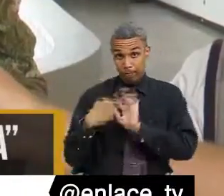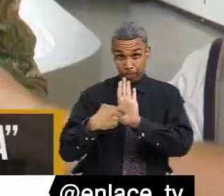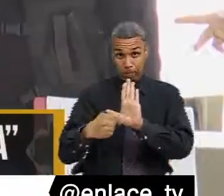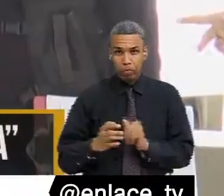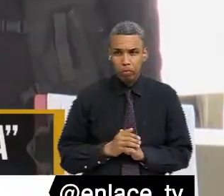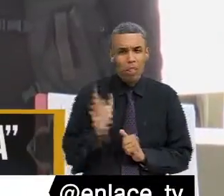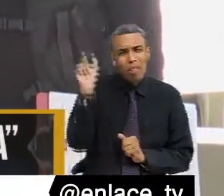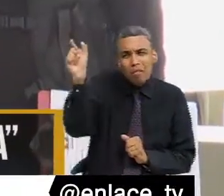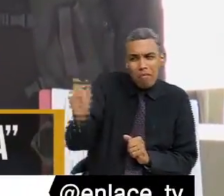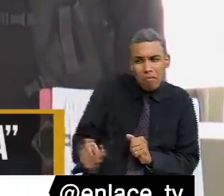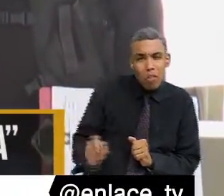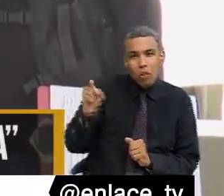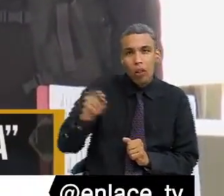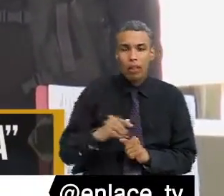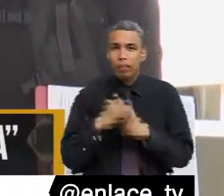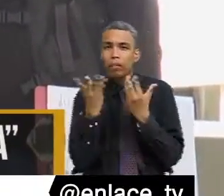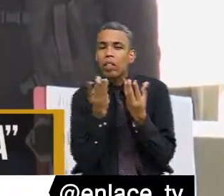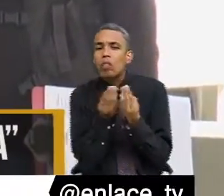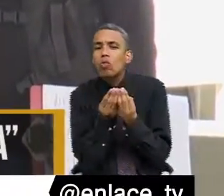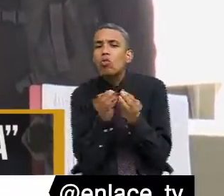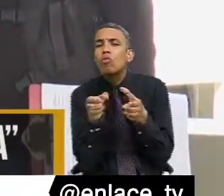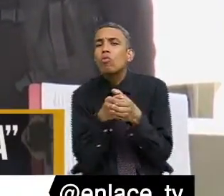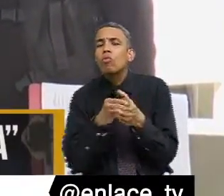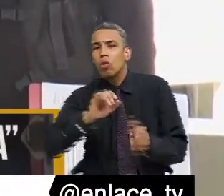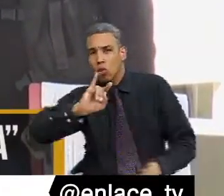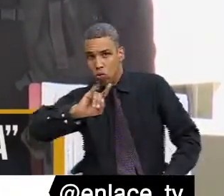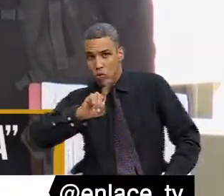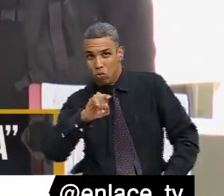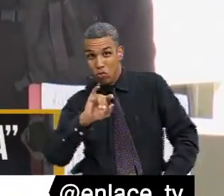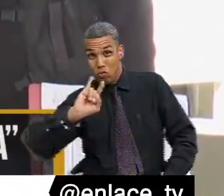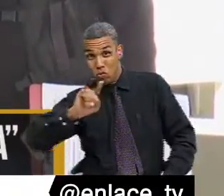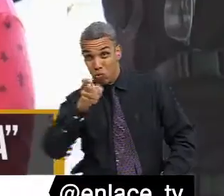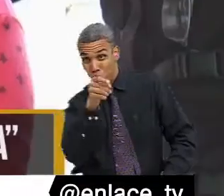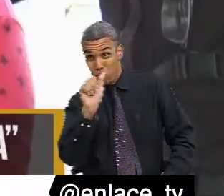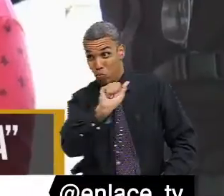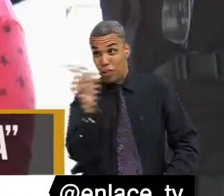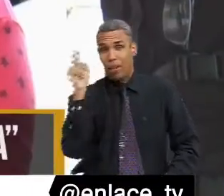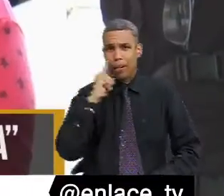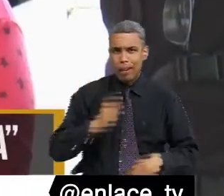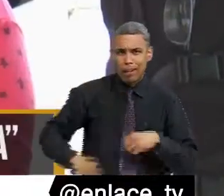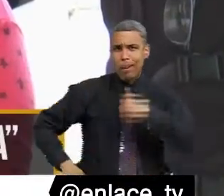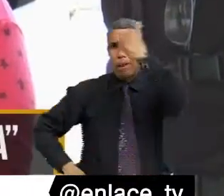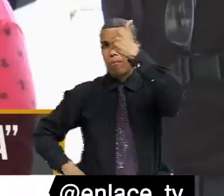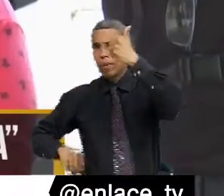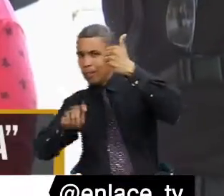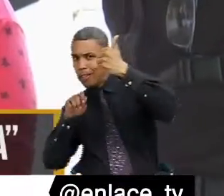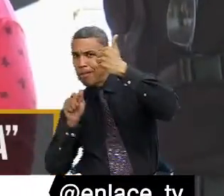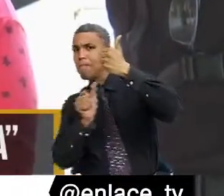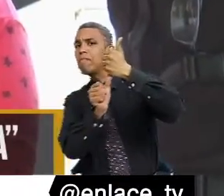el segundo al mando de esta estructura, los cuales están netamente dedicados al tráfico de estupefacientes en el municipio,